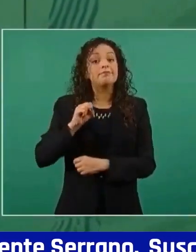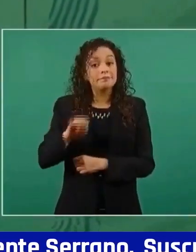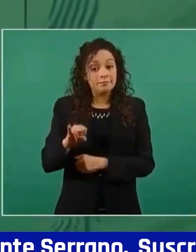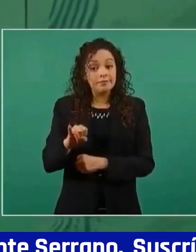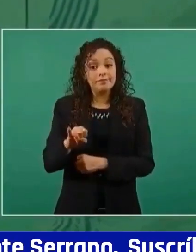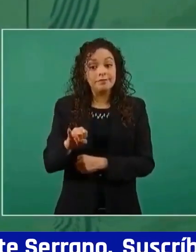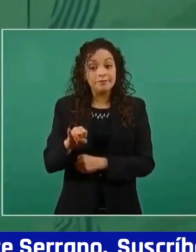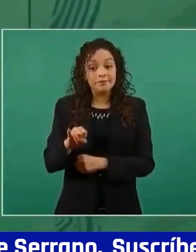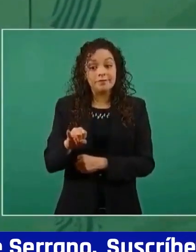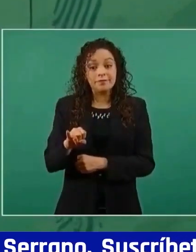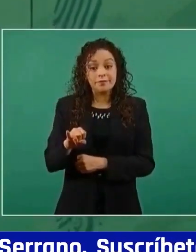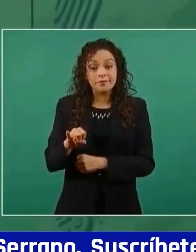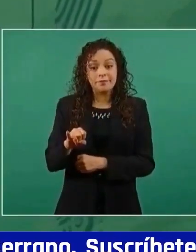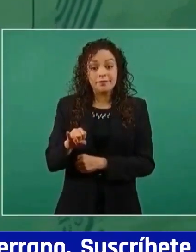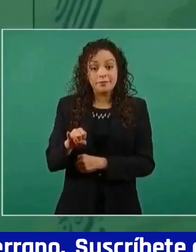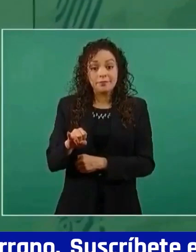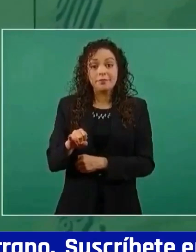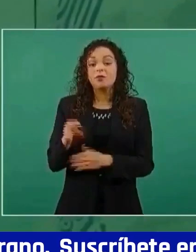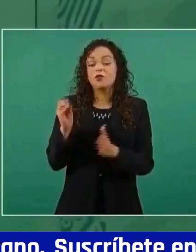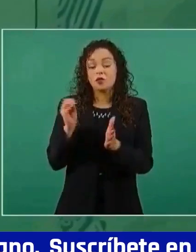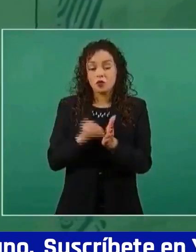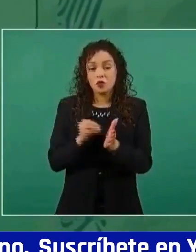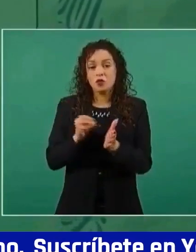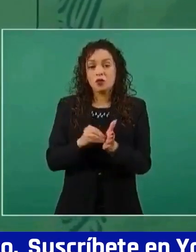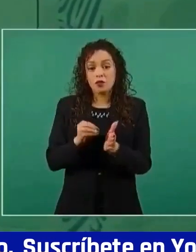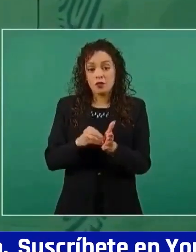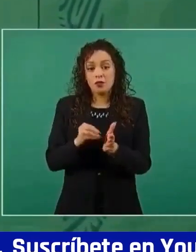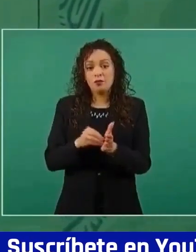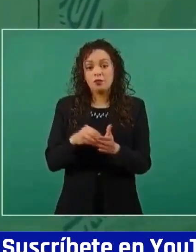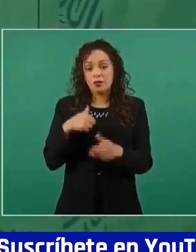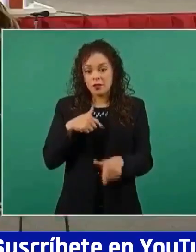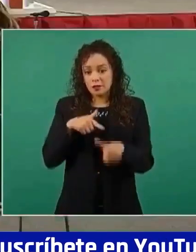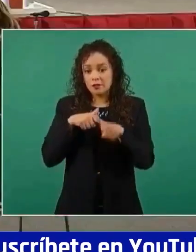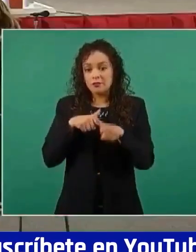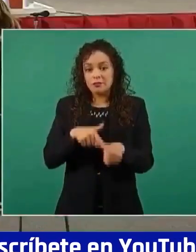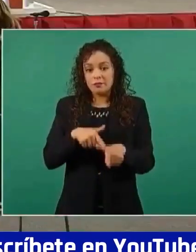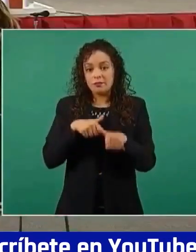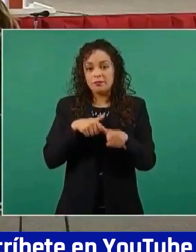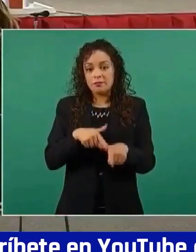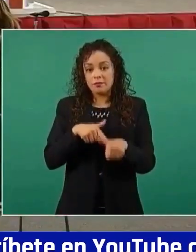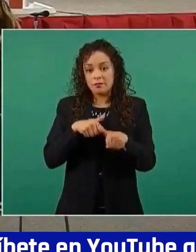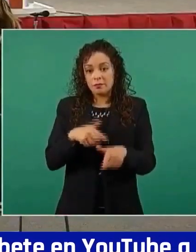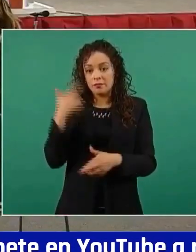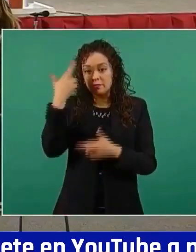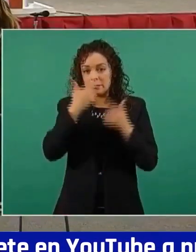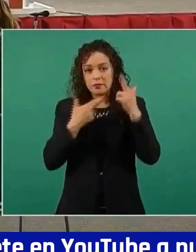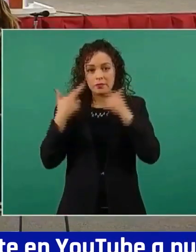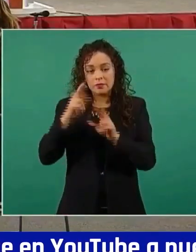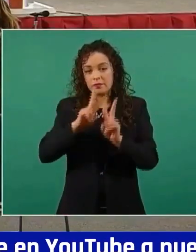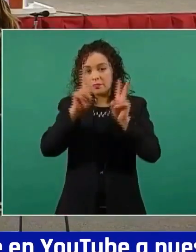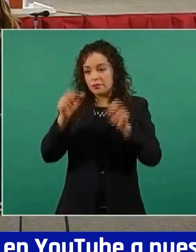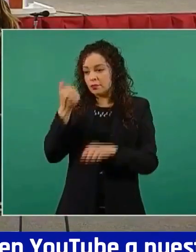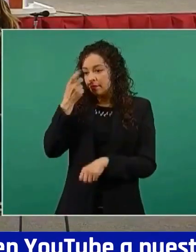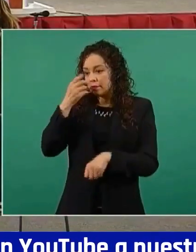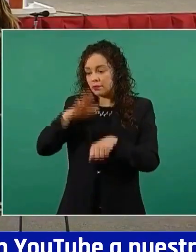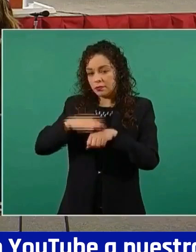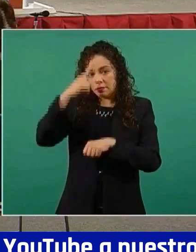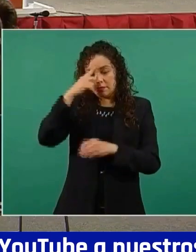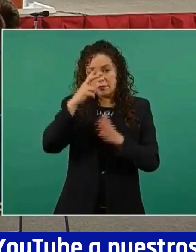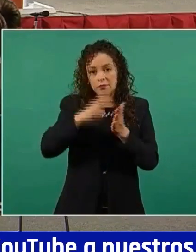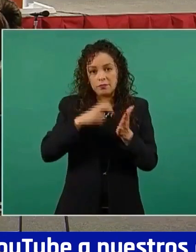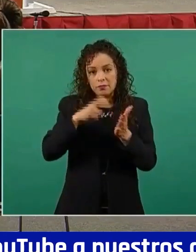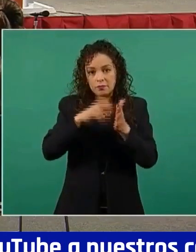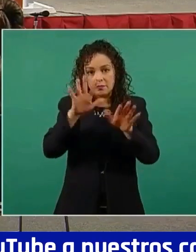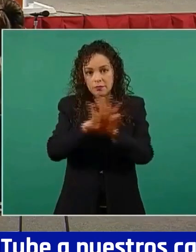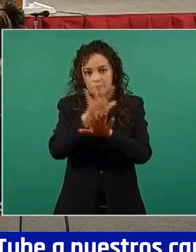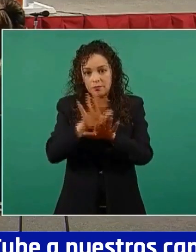porque todavía va a seguir la reforma administrativa para ahorrar